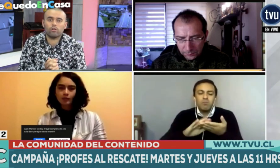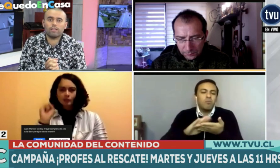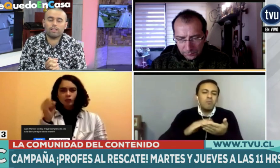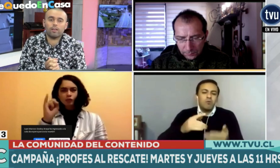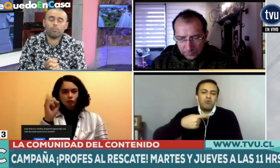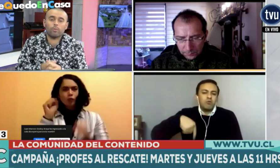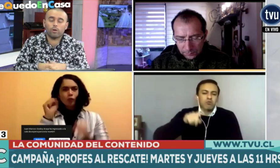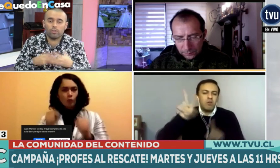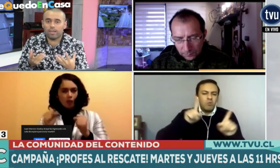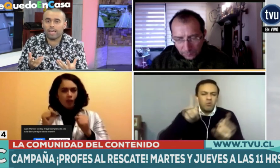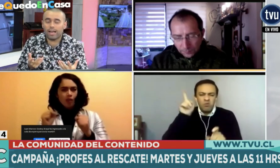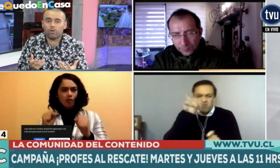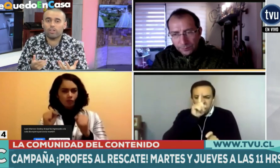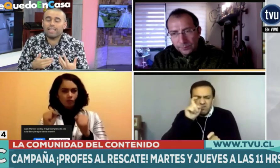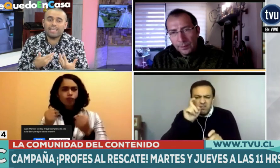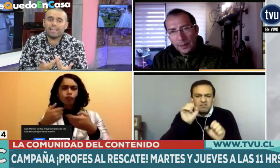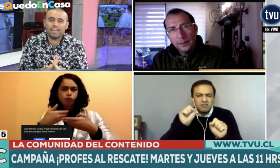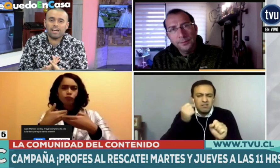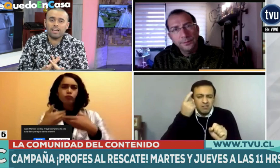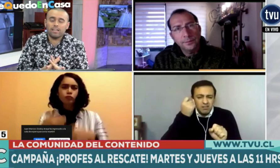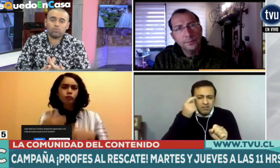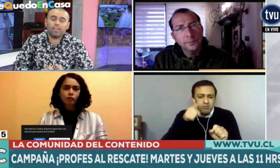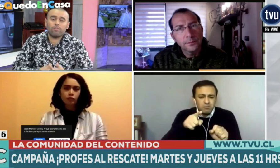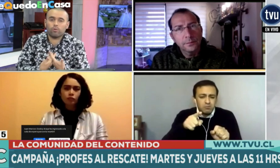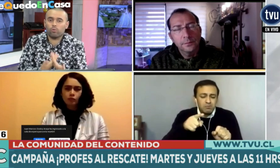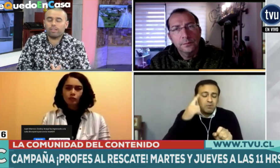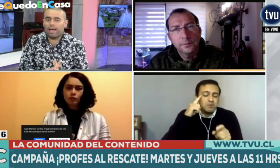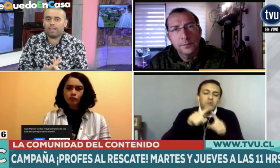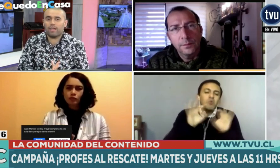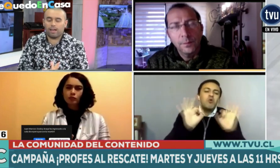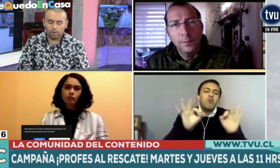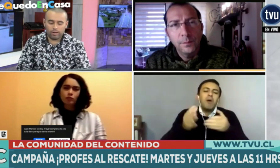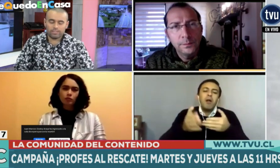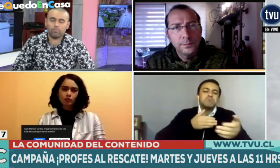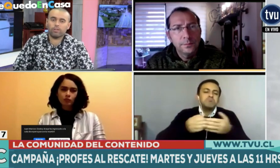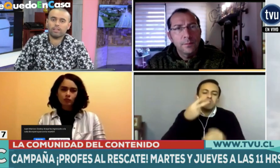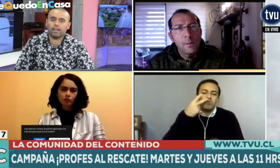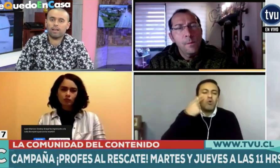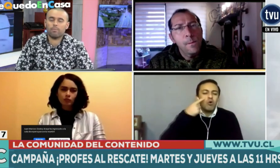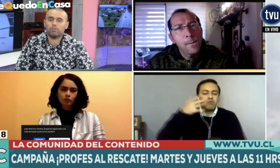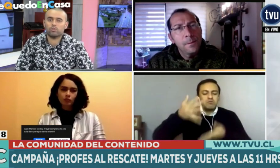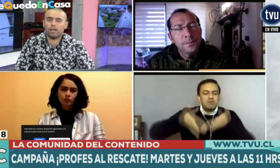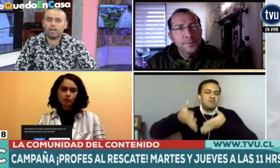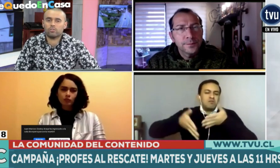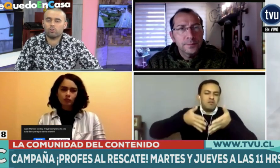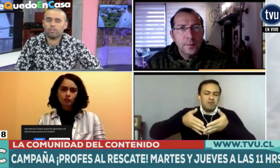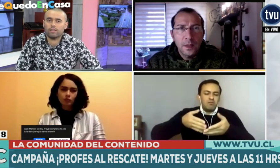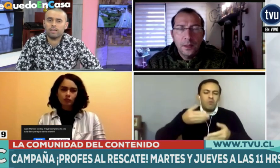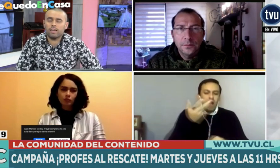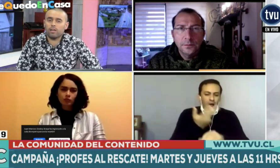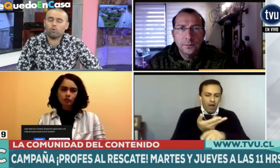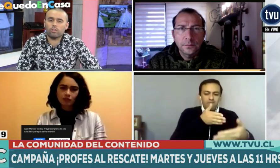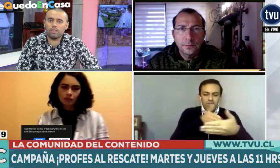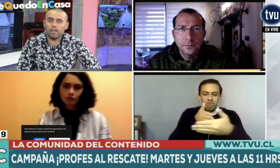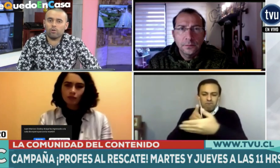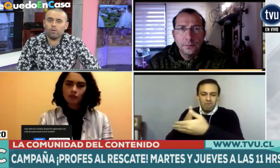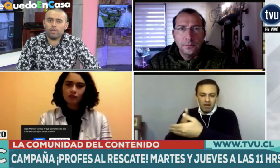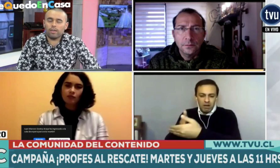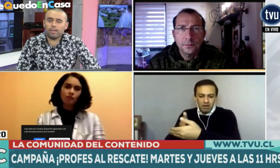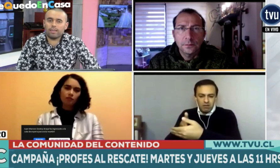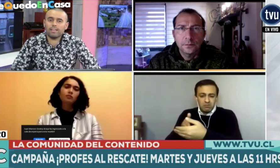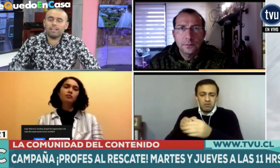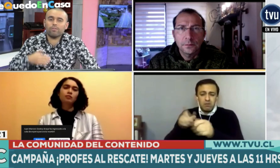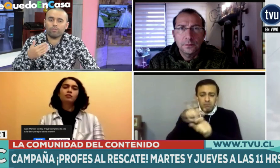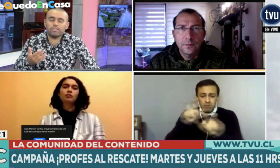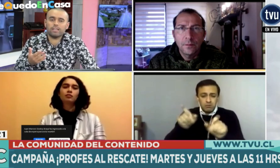tanto entenderlo. Pero para ustedes es algo del día a día. Y son las dificultades a las cuales se enfrentan las personas sordas en lo cotidiano. Bueno,